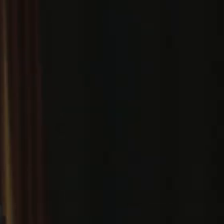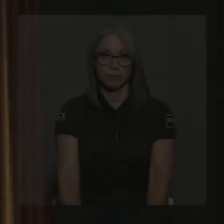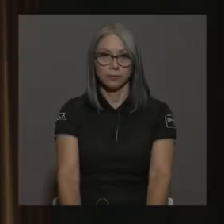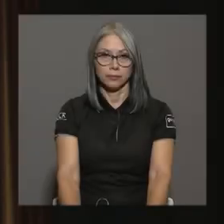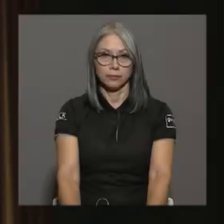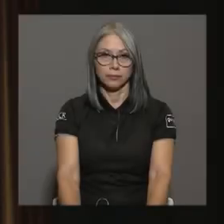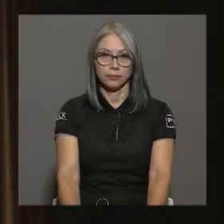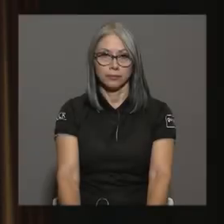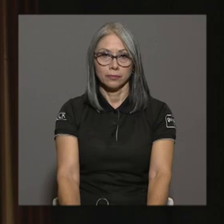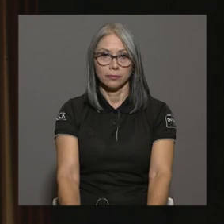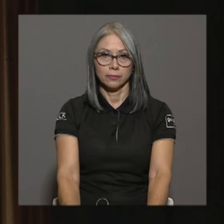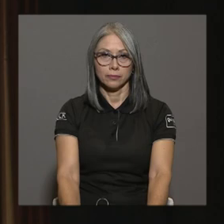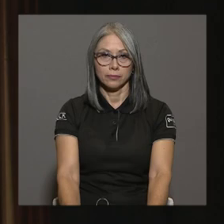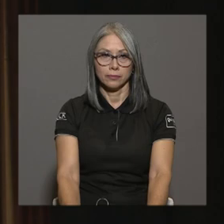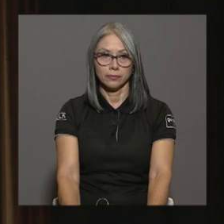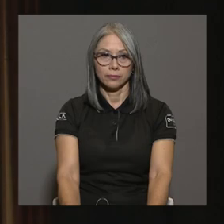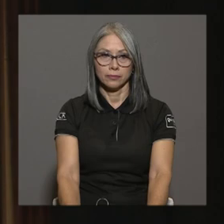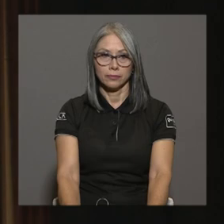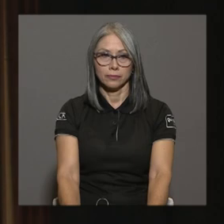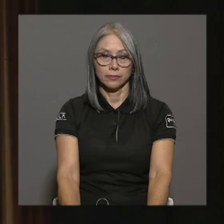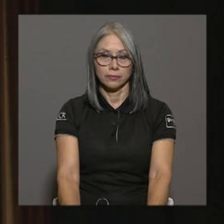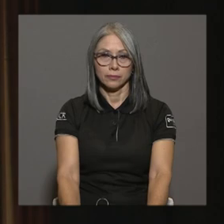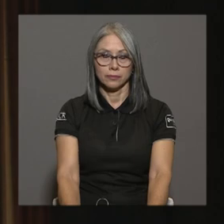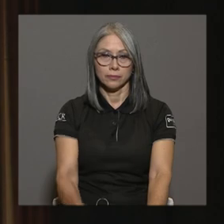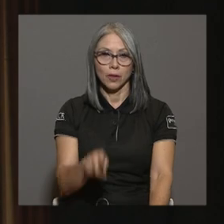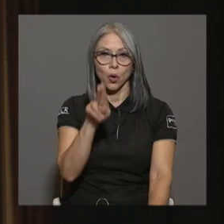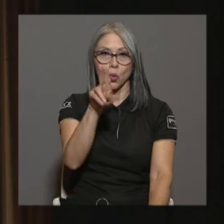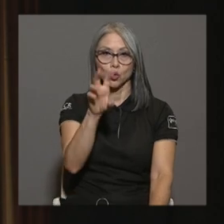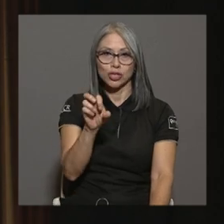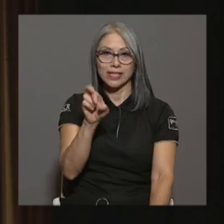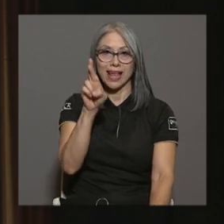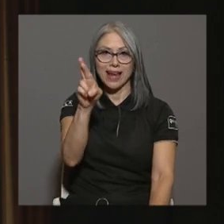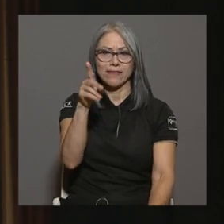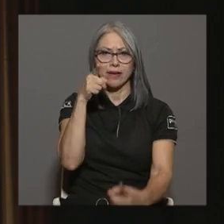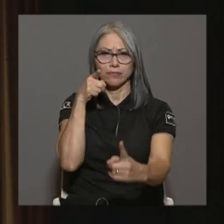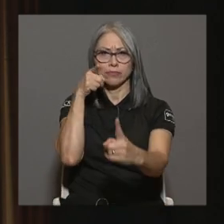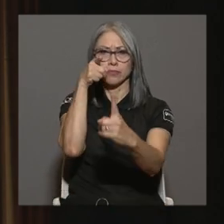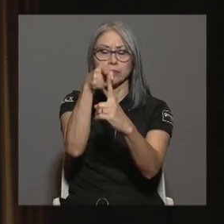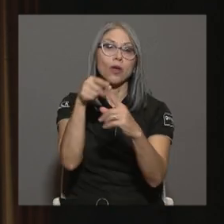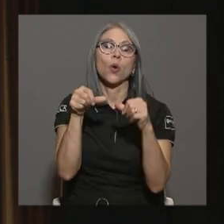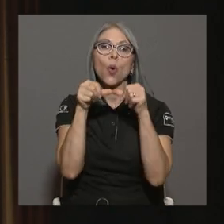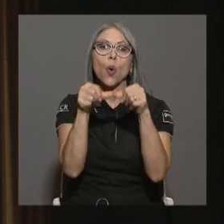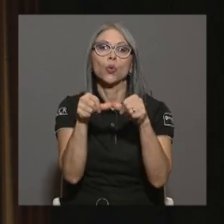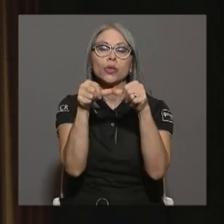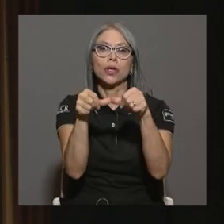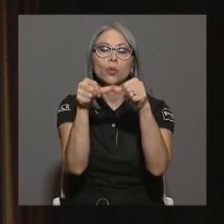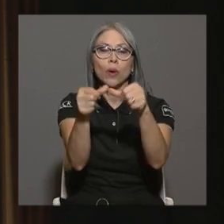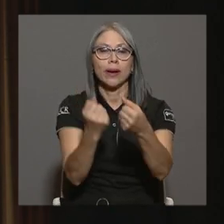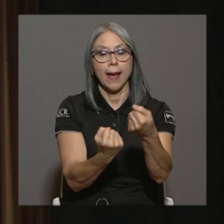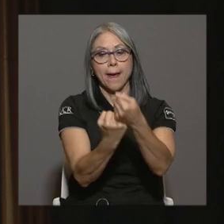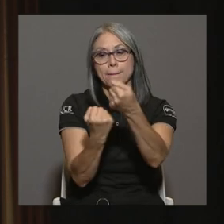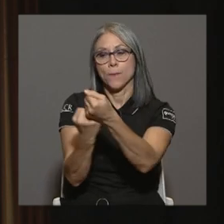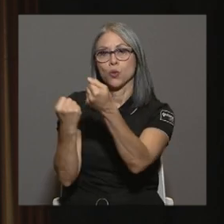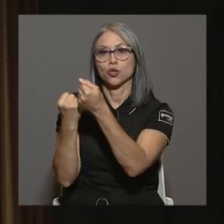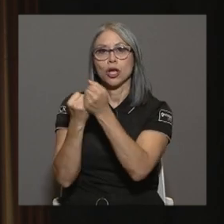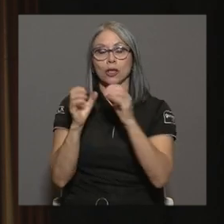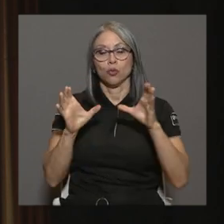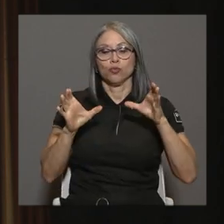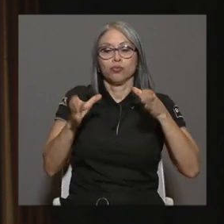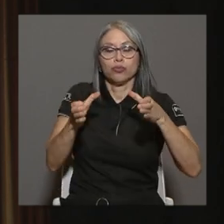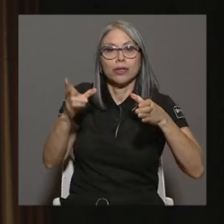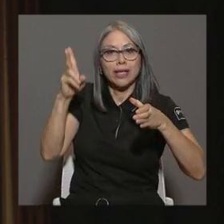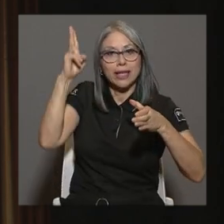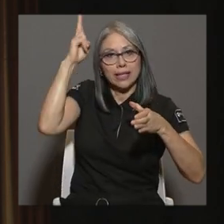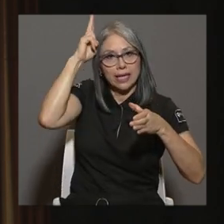La UCR ha buscado continuar apoyando a las poblaciones